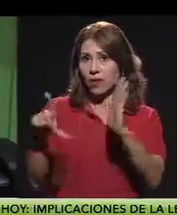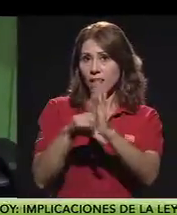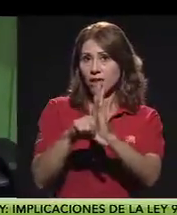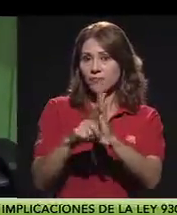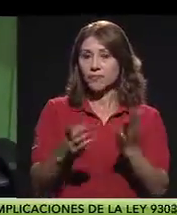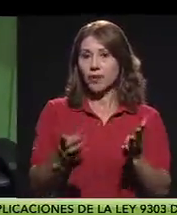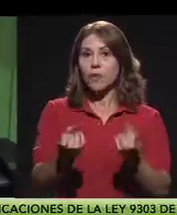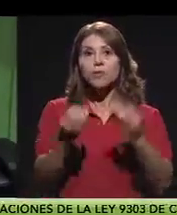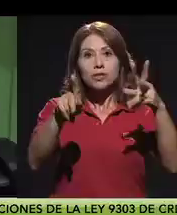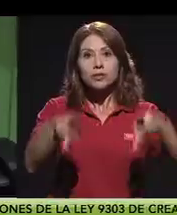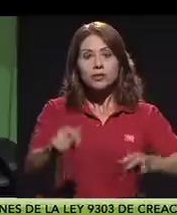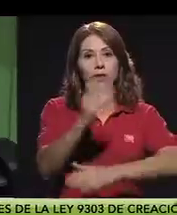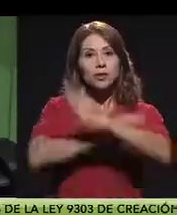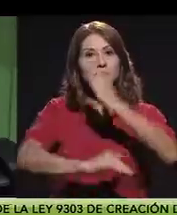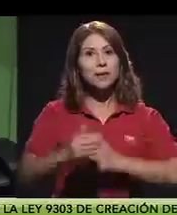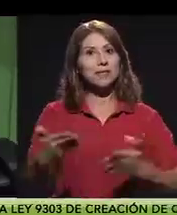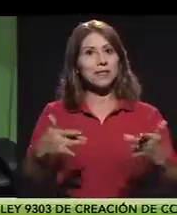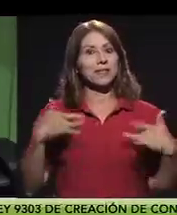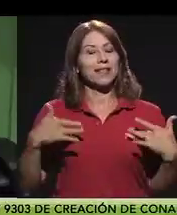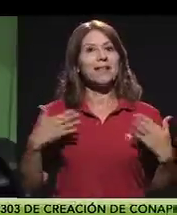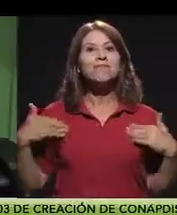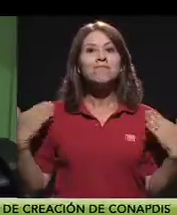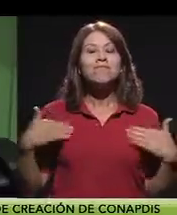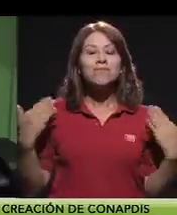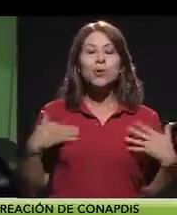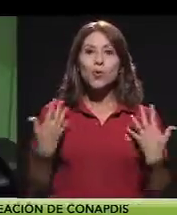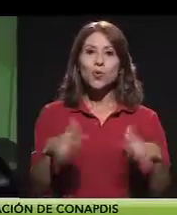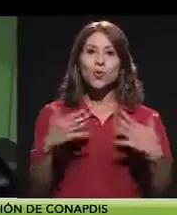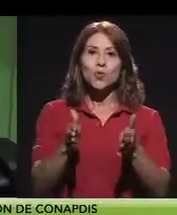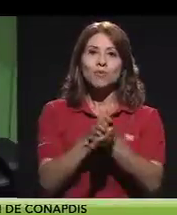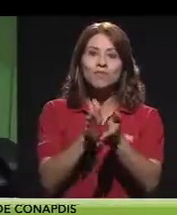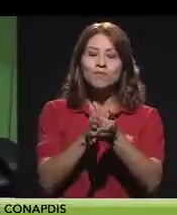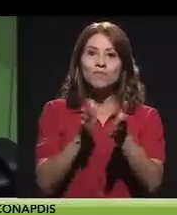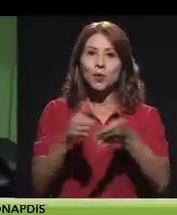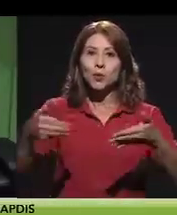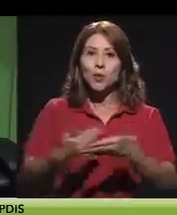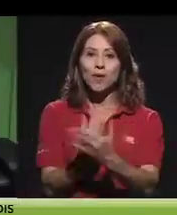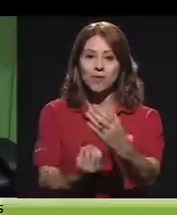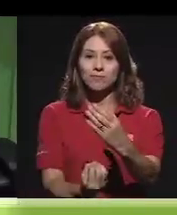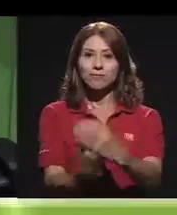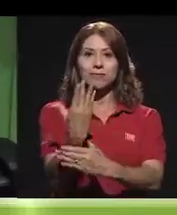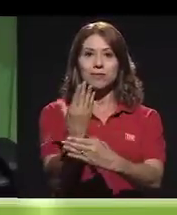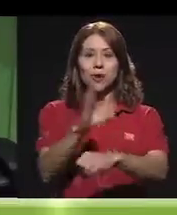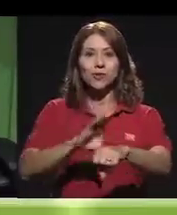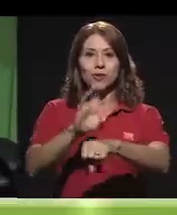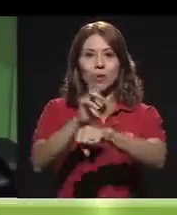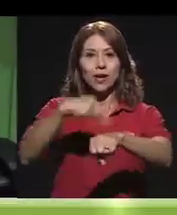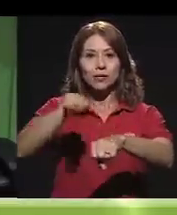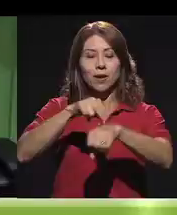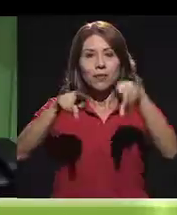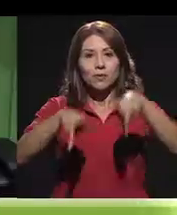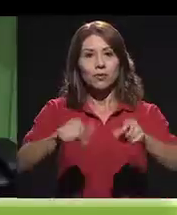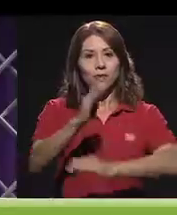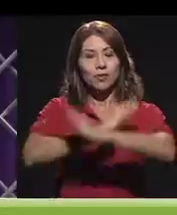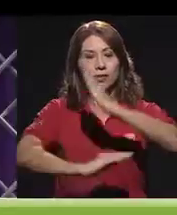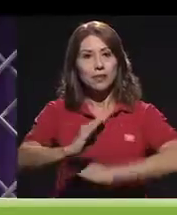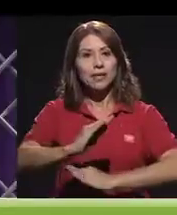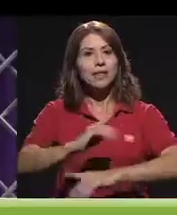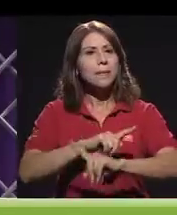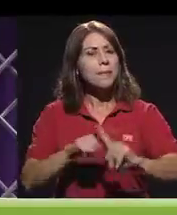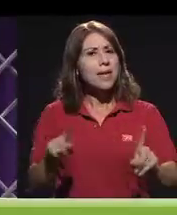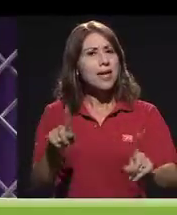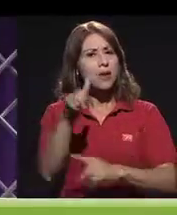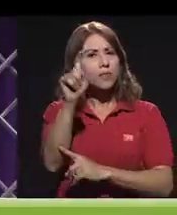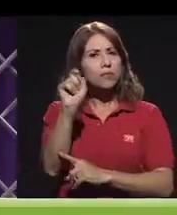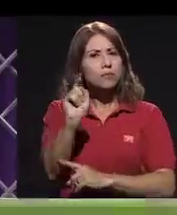con discapacidad han festejado esta nueva creación de un Consejo Nacional de las Personas con Discapacidad,